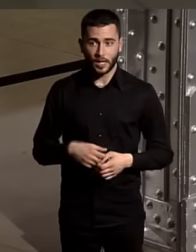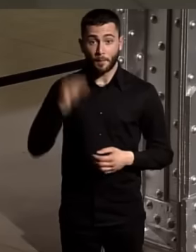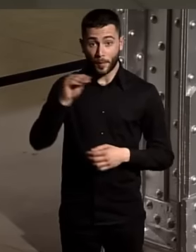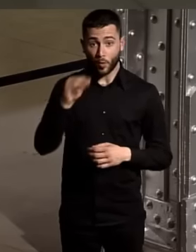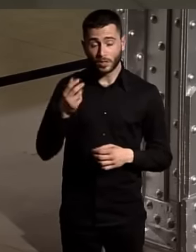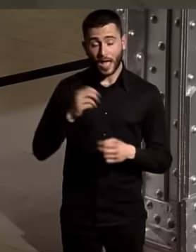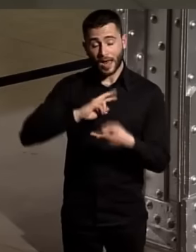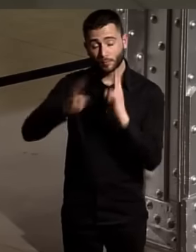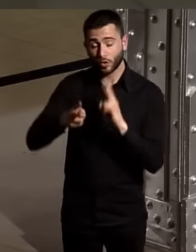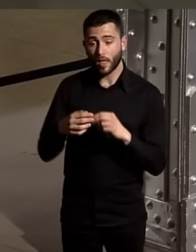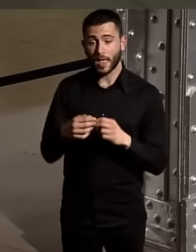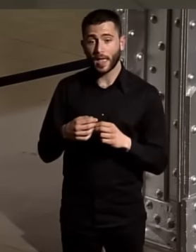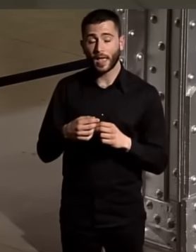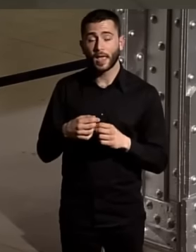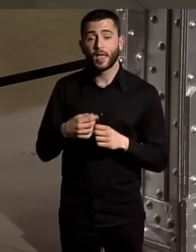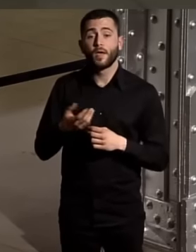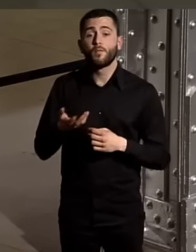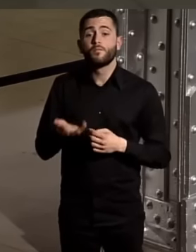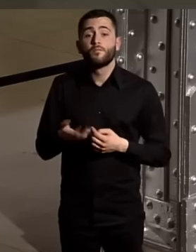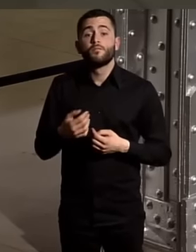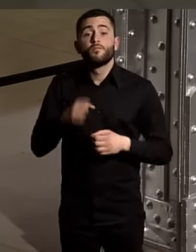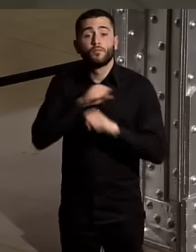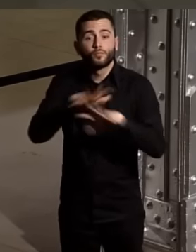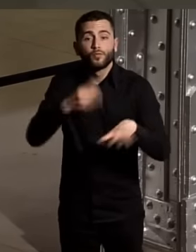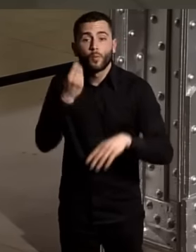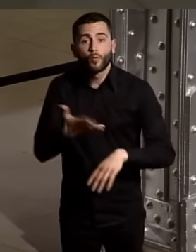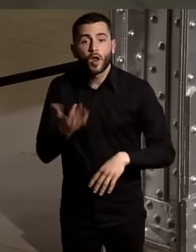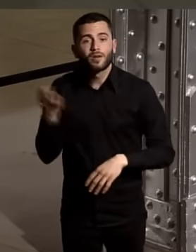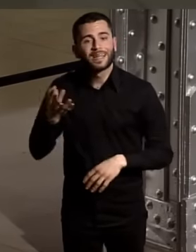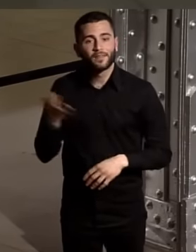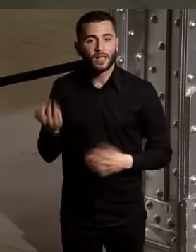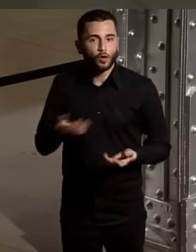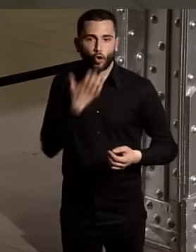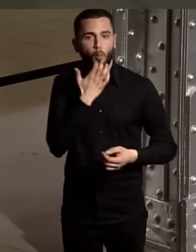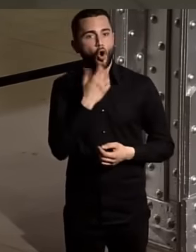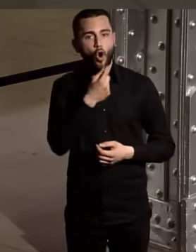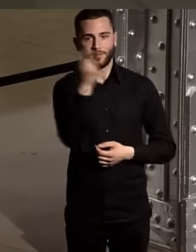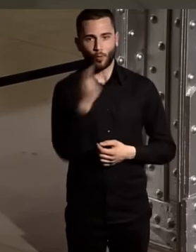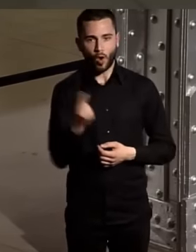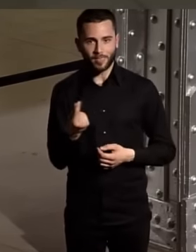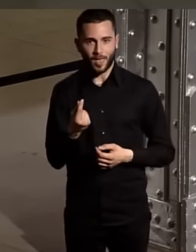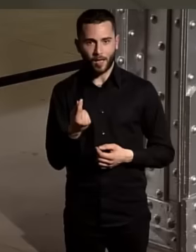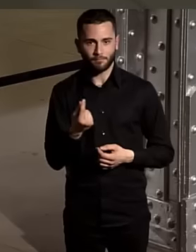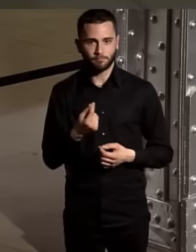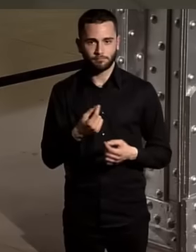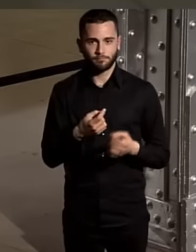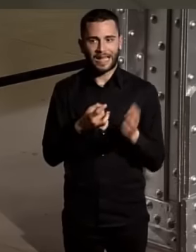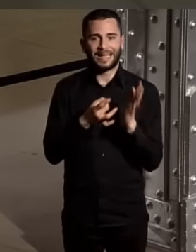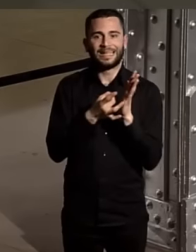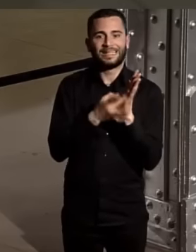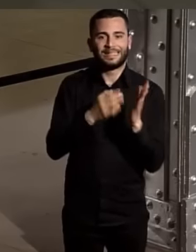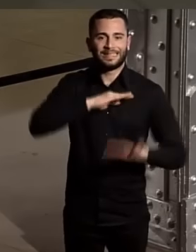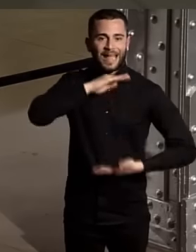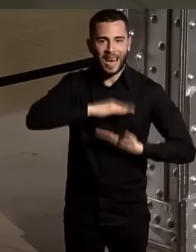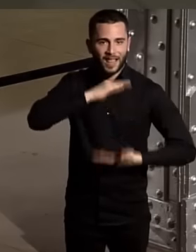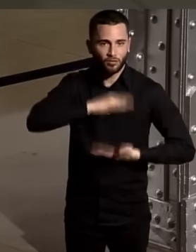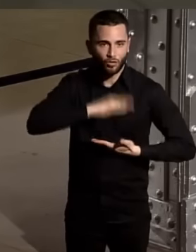respuesta es la misma que para ser un buen dibujante talento y originalidad si no eres